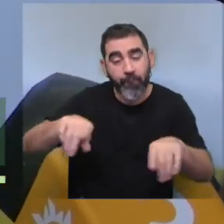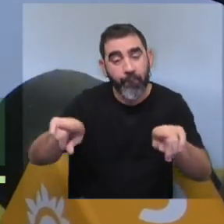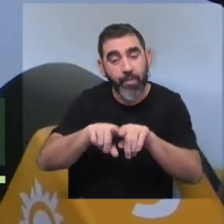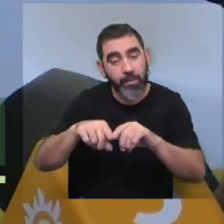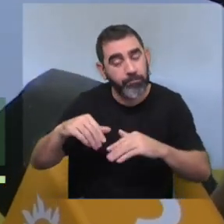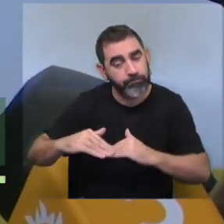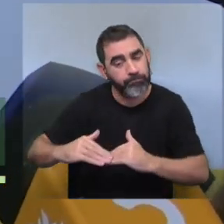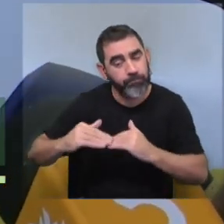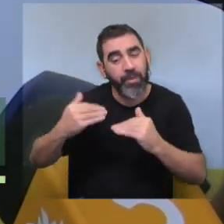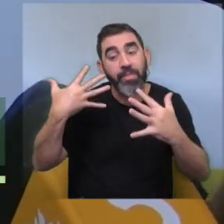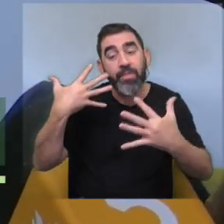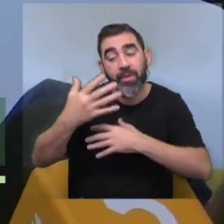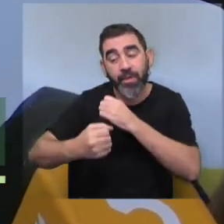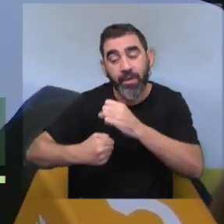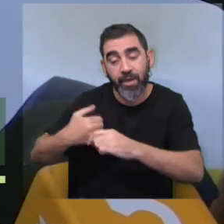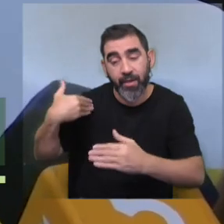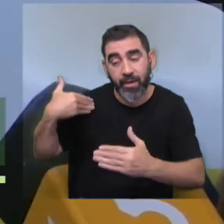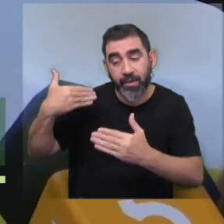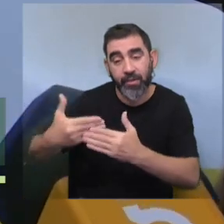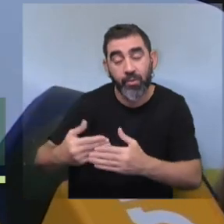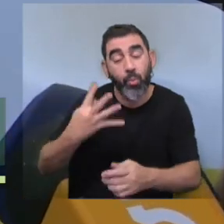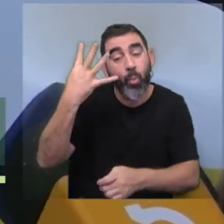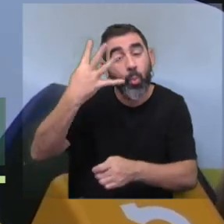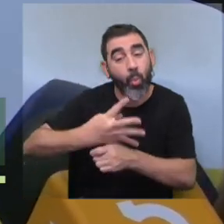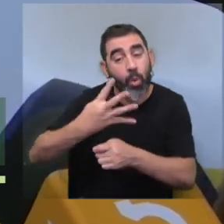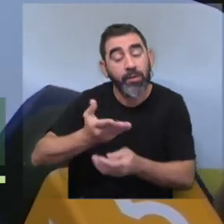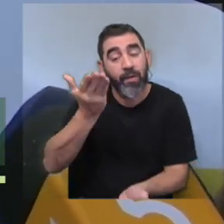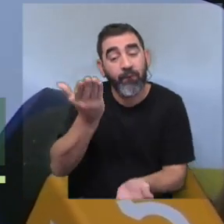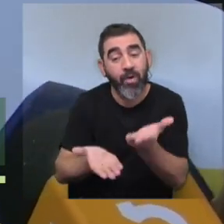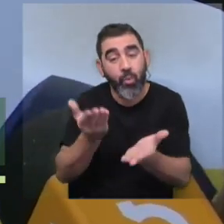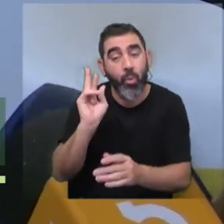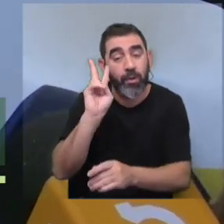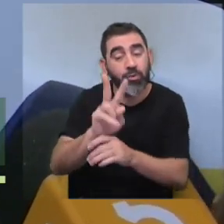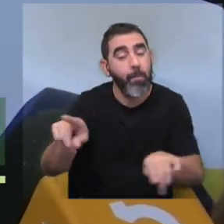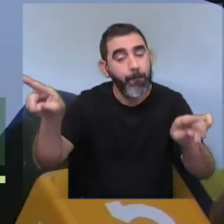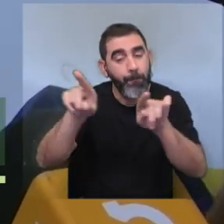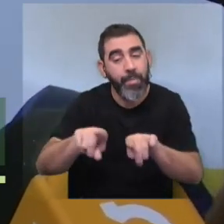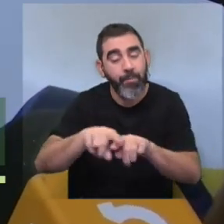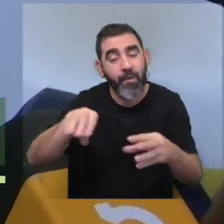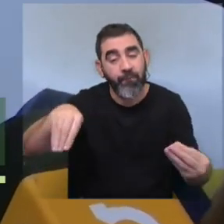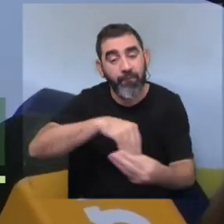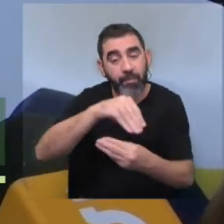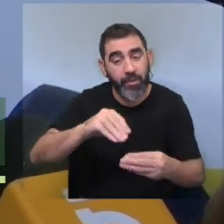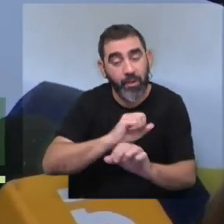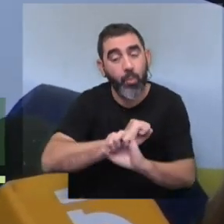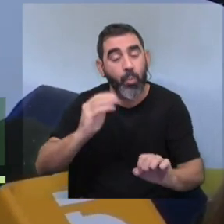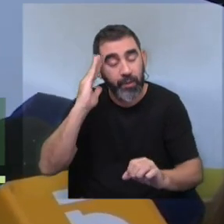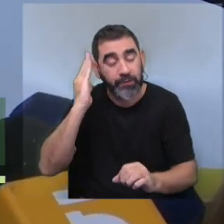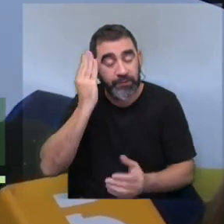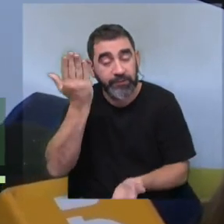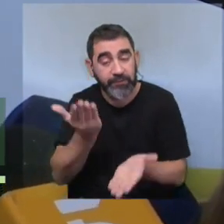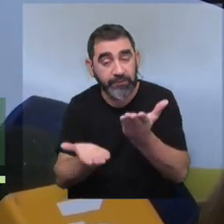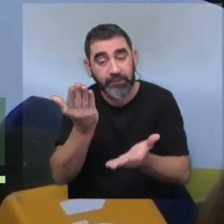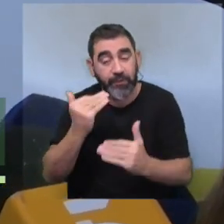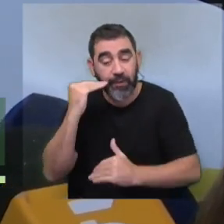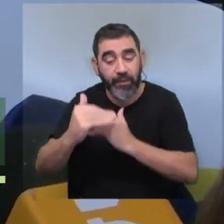seguidas por más de 10 años ahora Estamos en la cuarta este visita a las mismas familias y esto permite la evaluación del